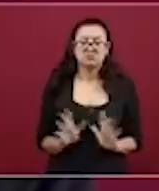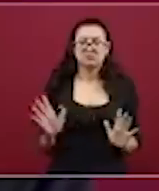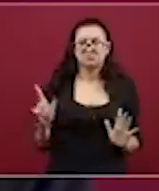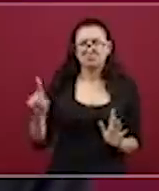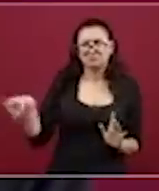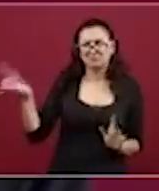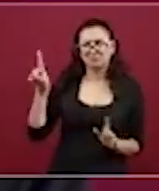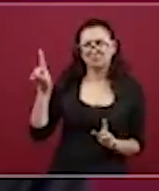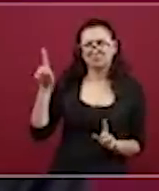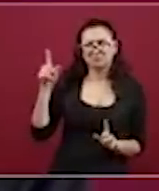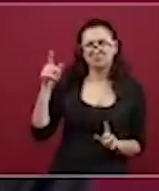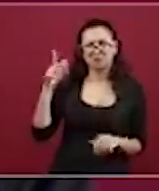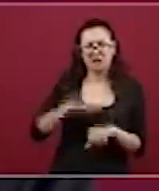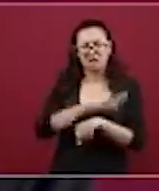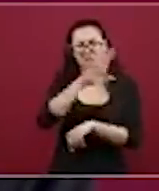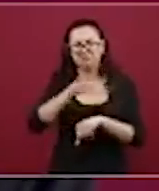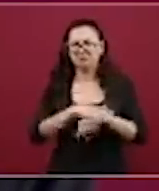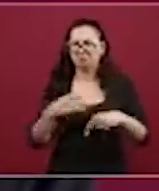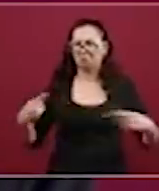ilógico,